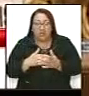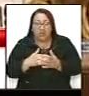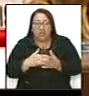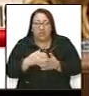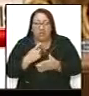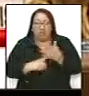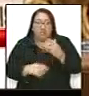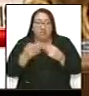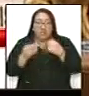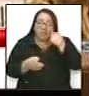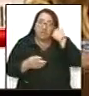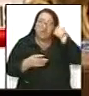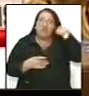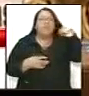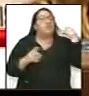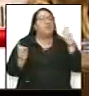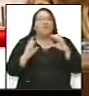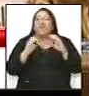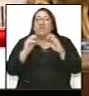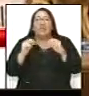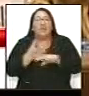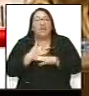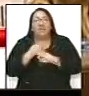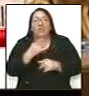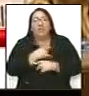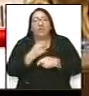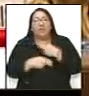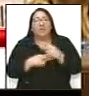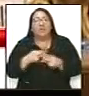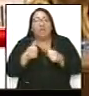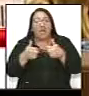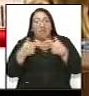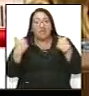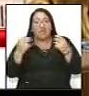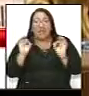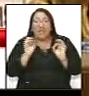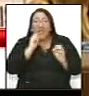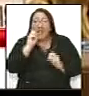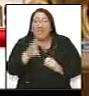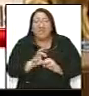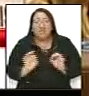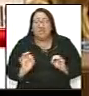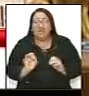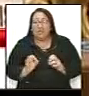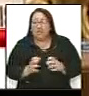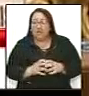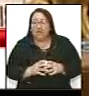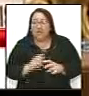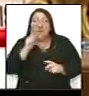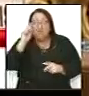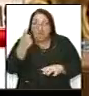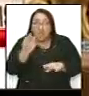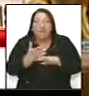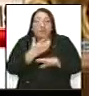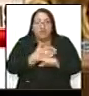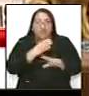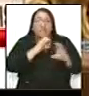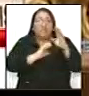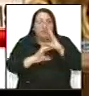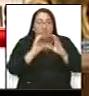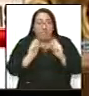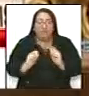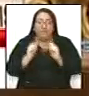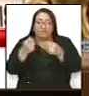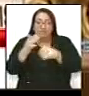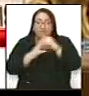que efectivamente no se ha coordinado con la Universidad Nacional de la Amazonía Peruana. Se debió haber coordinado para entregarle